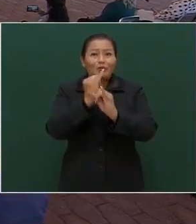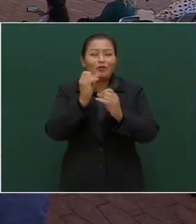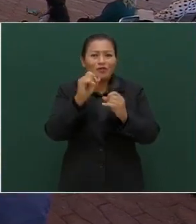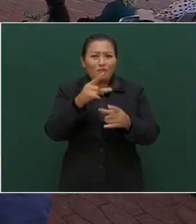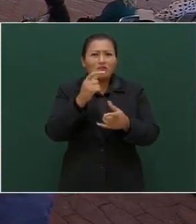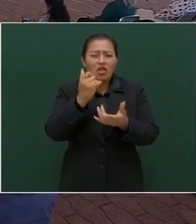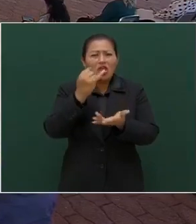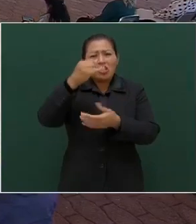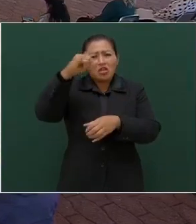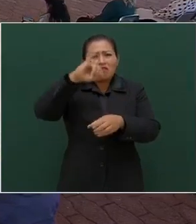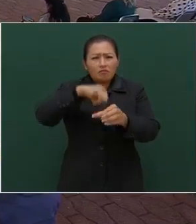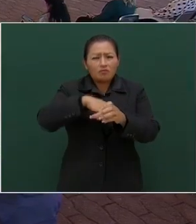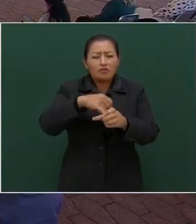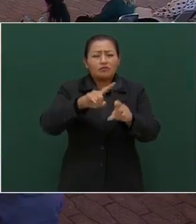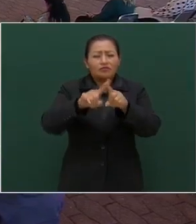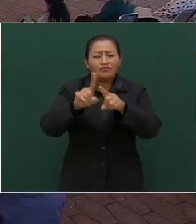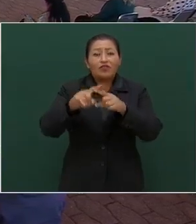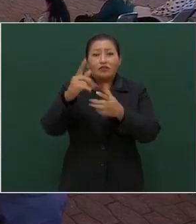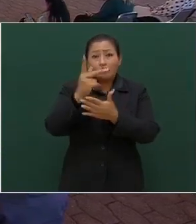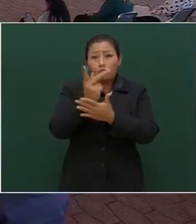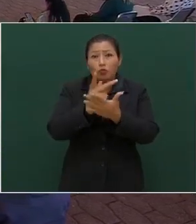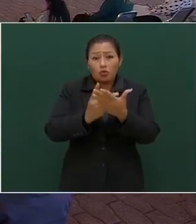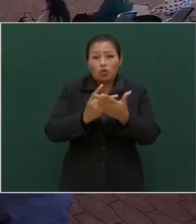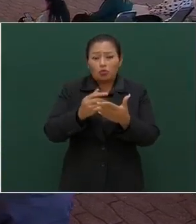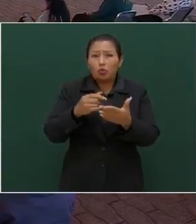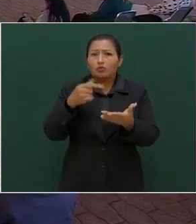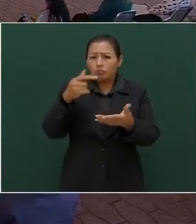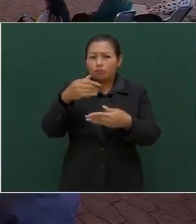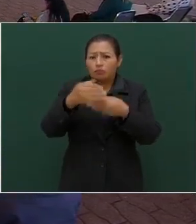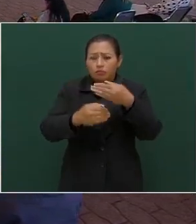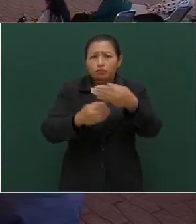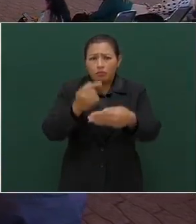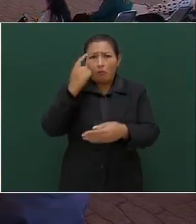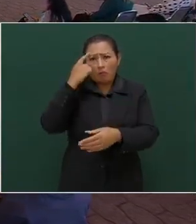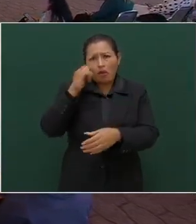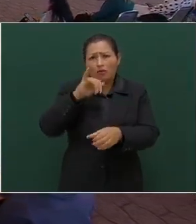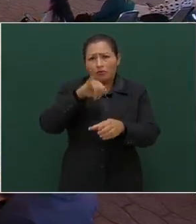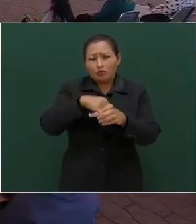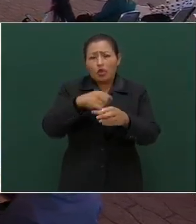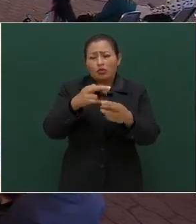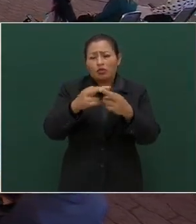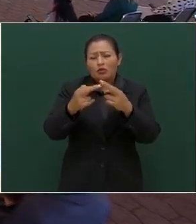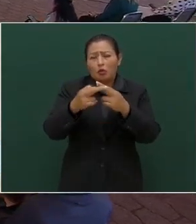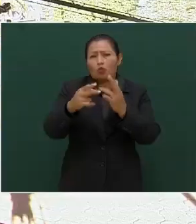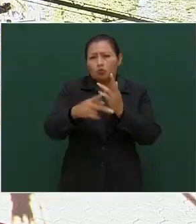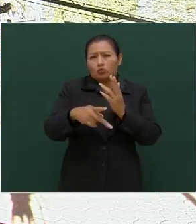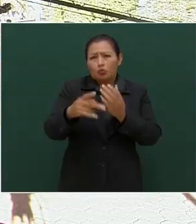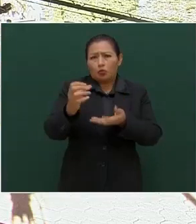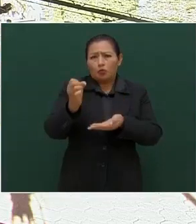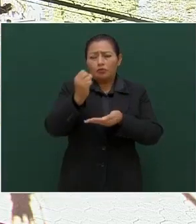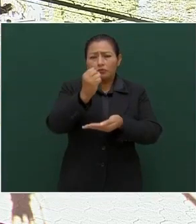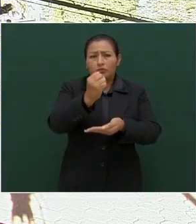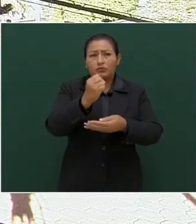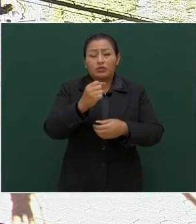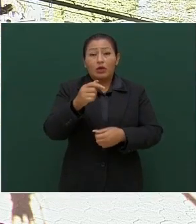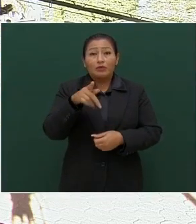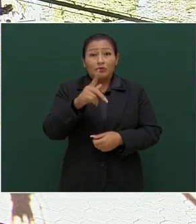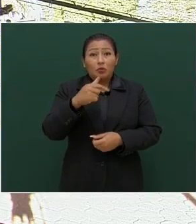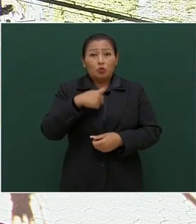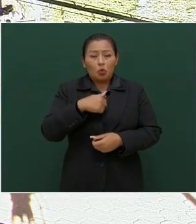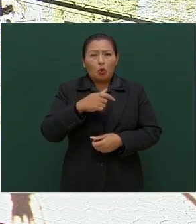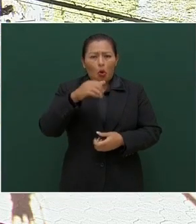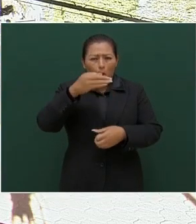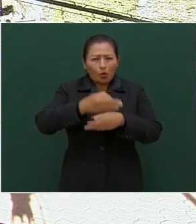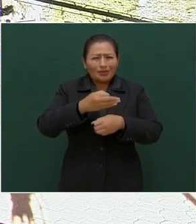de inversiones. Hay distintos proyectos en marcha relacionados con la inversión de recursos públicos. Yo